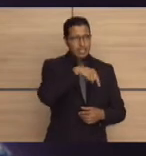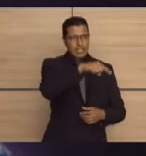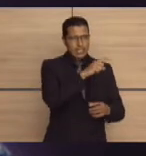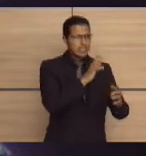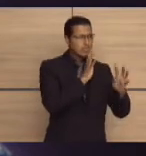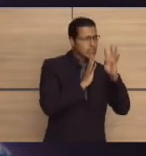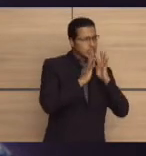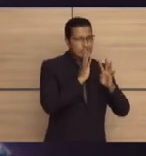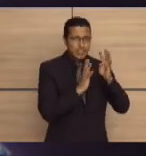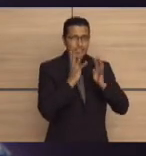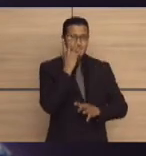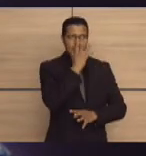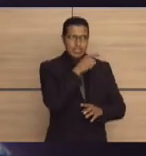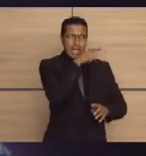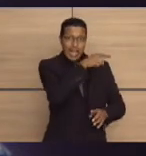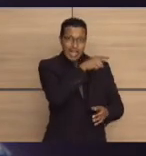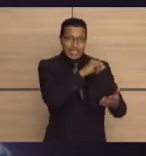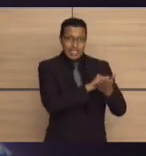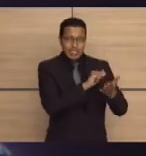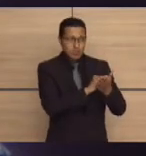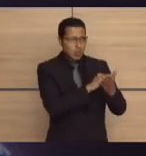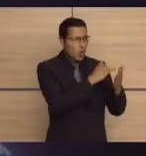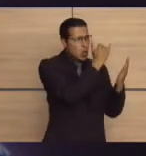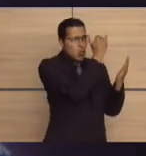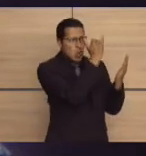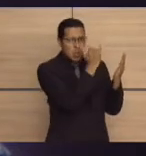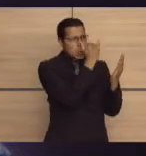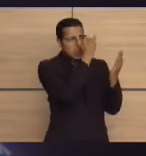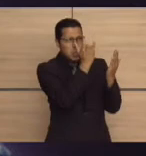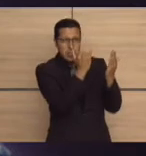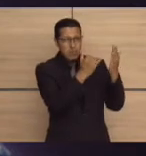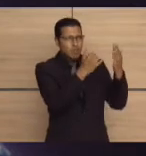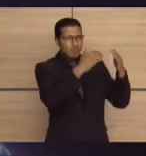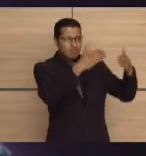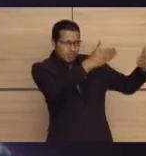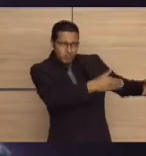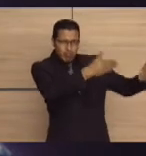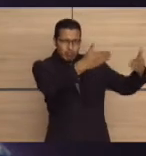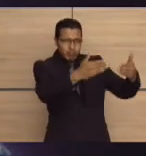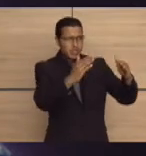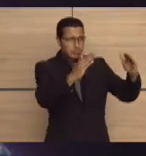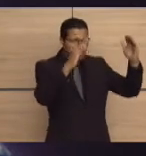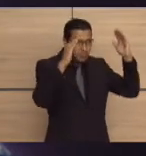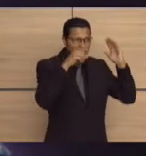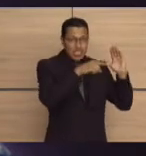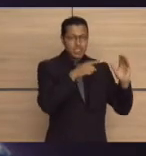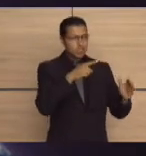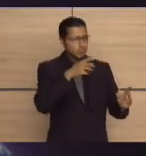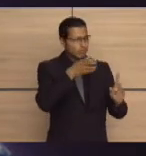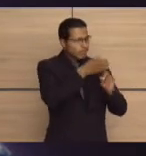nuestra nacionalidad son esos glifos de las paredes de Chiribiquete que tienen 20.000